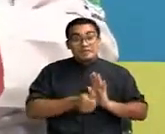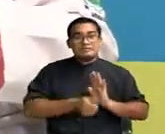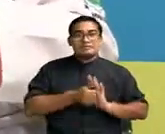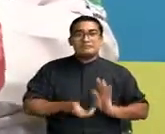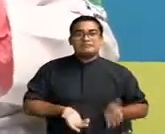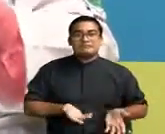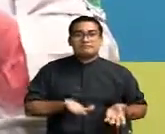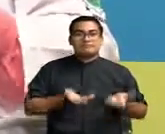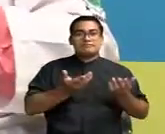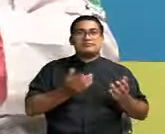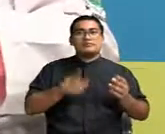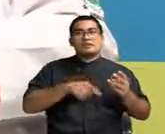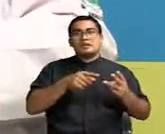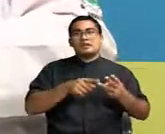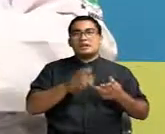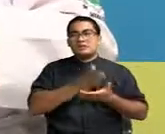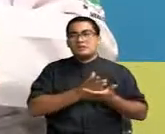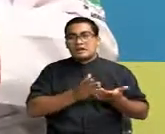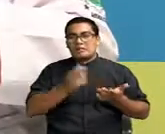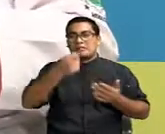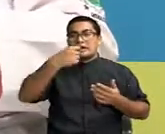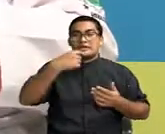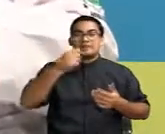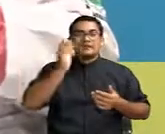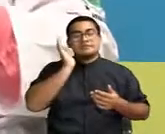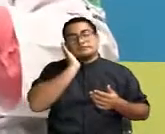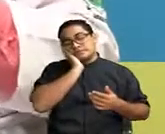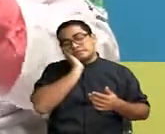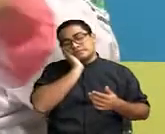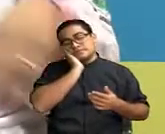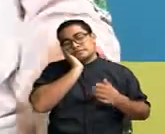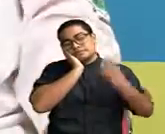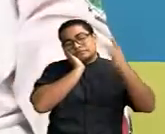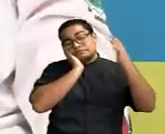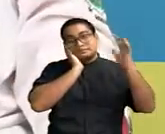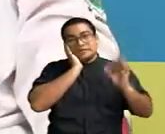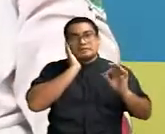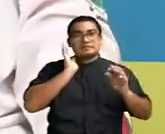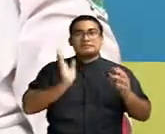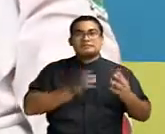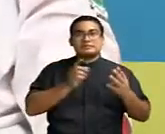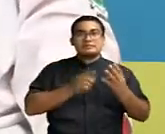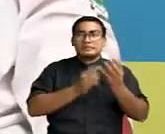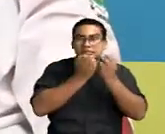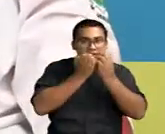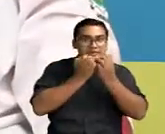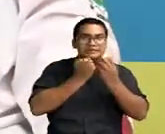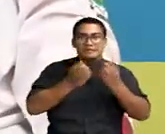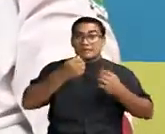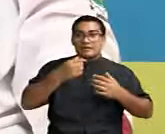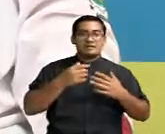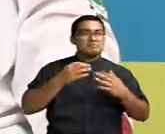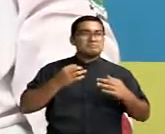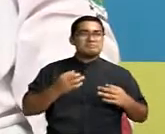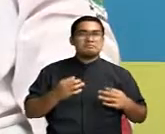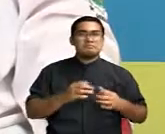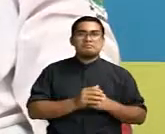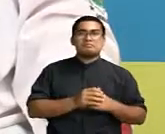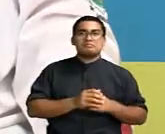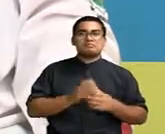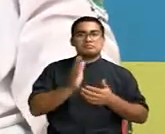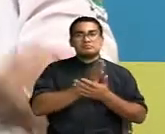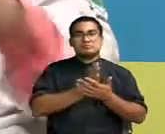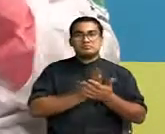para mejorar el sueño y mejorar la ansiedad, que están las benzodiazepinas. Y está el tratamiento